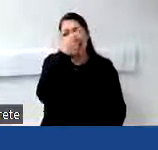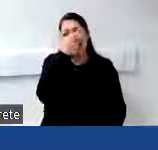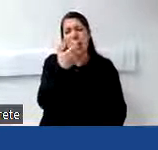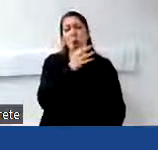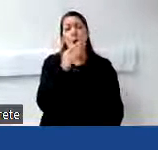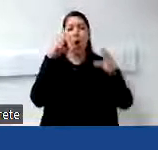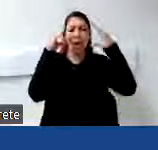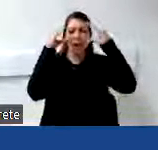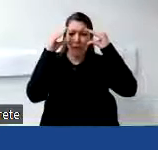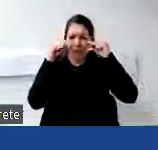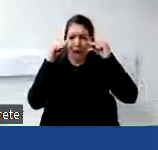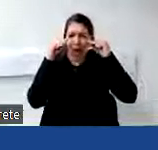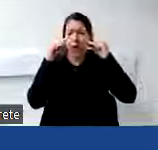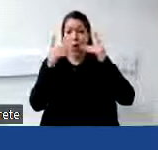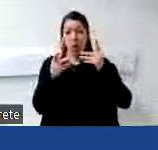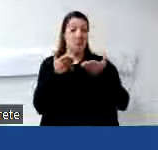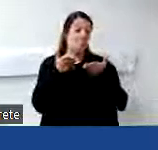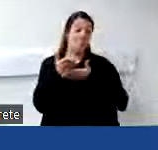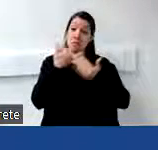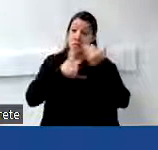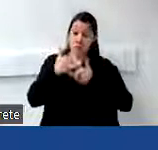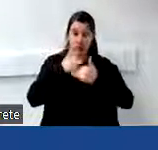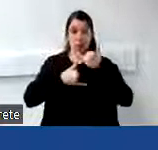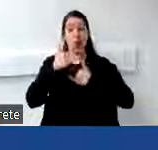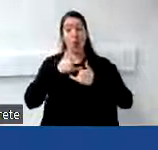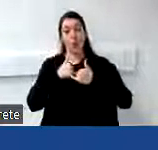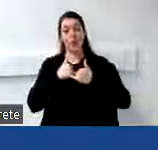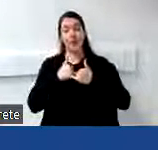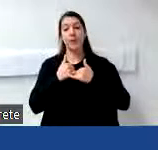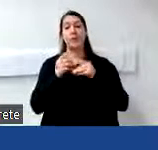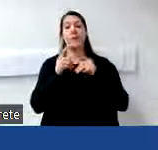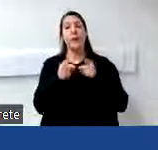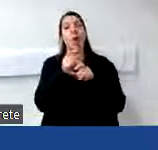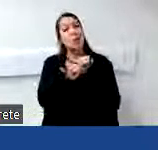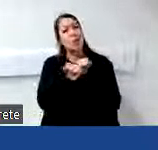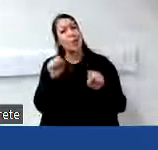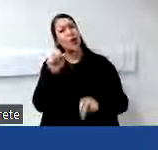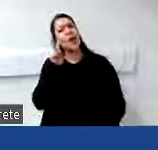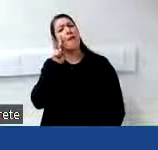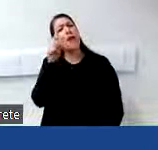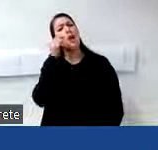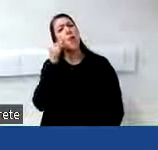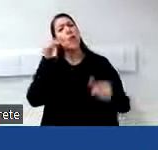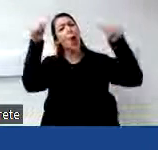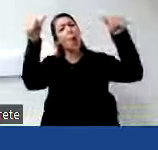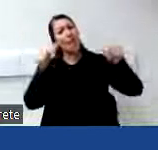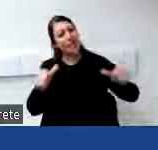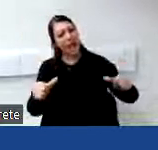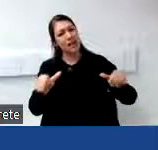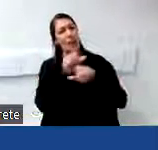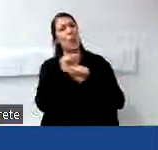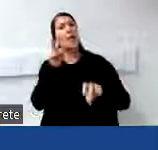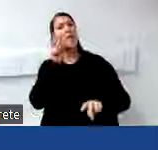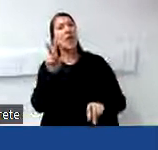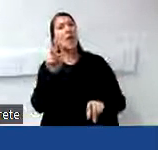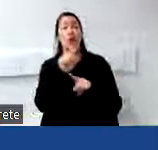baja visión, sacar información en eso. Bueno, llega a ver el número de la pantalla, no lo llega a ver. Bueno, si es